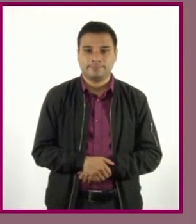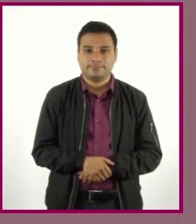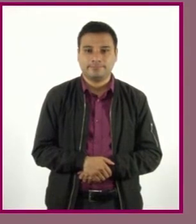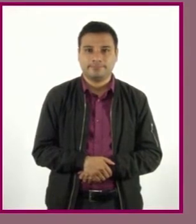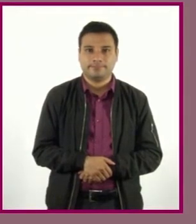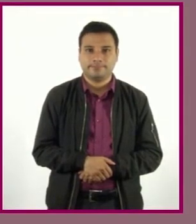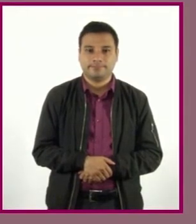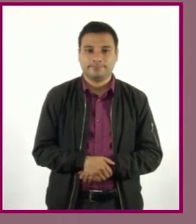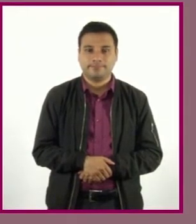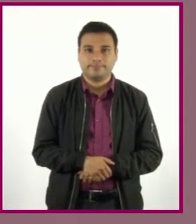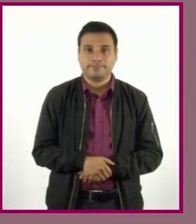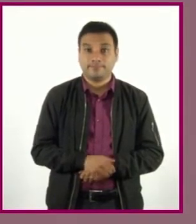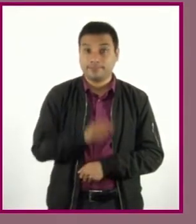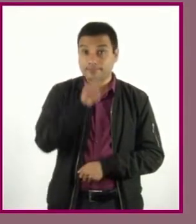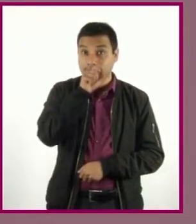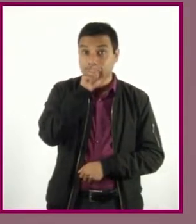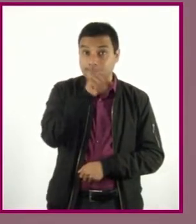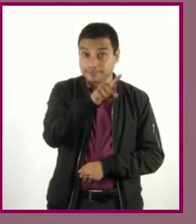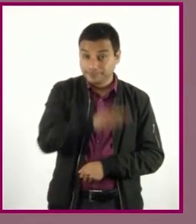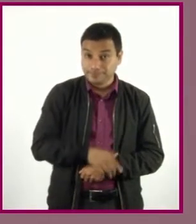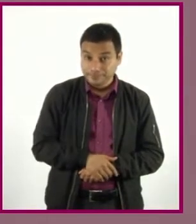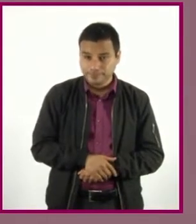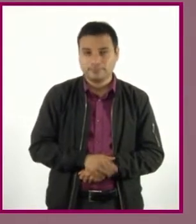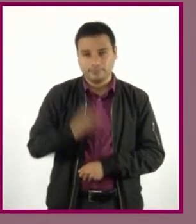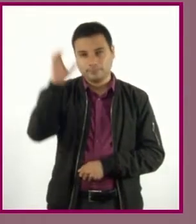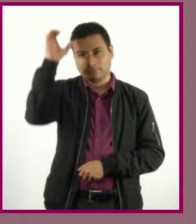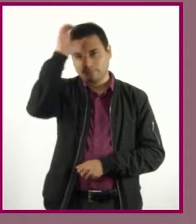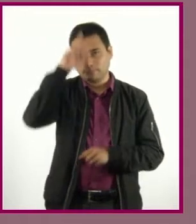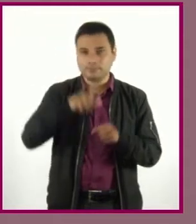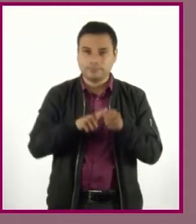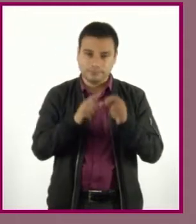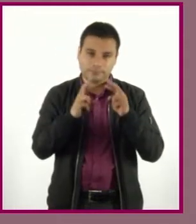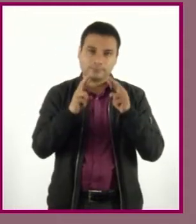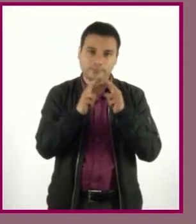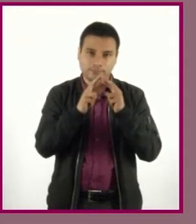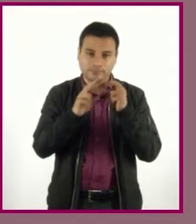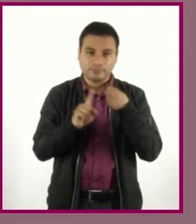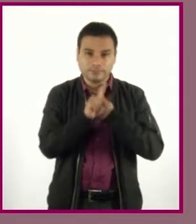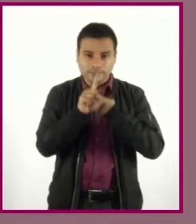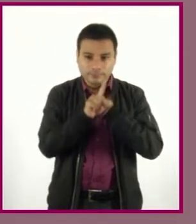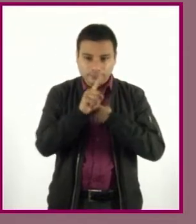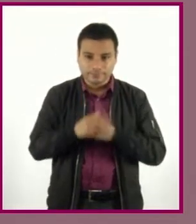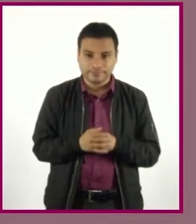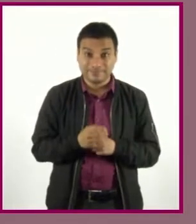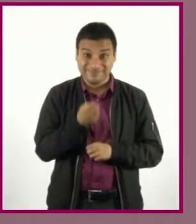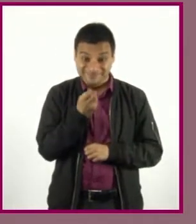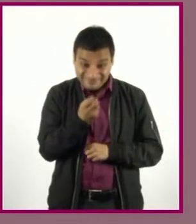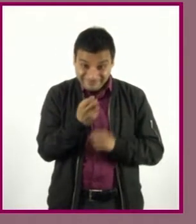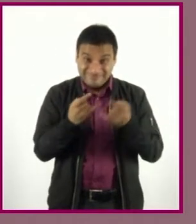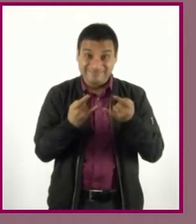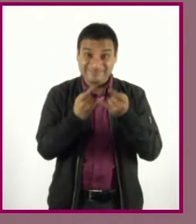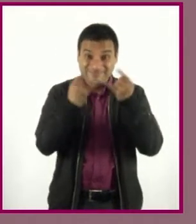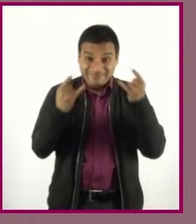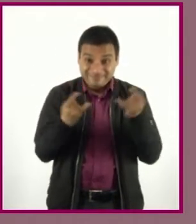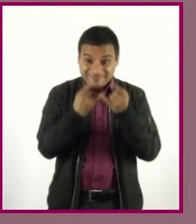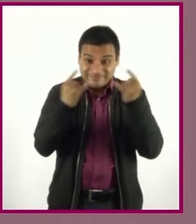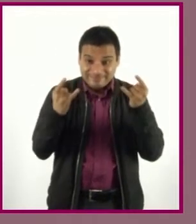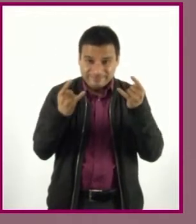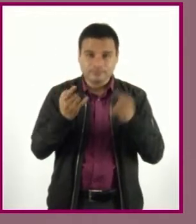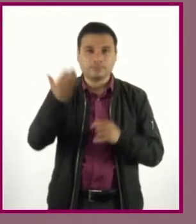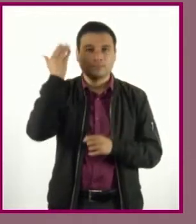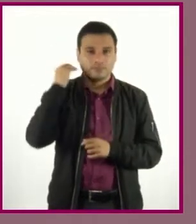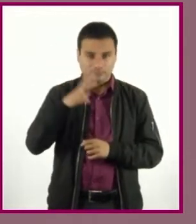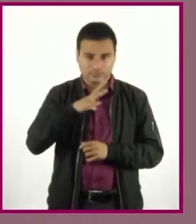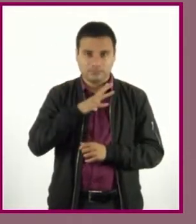Otro factor es el relacionado con la cultura y la religión. En la milenaria historia de su territorio han existido numerosos